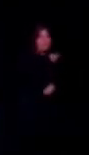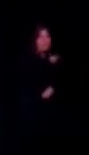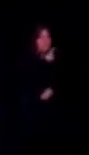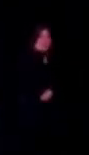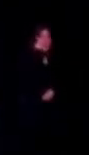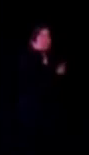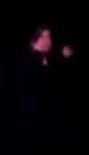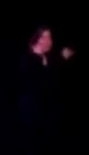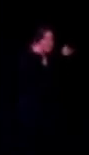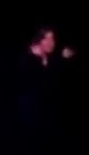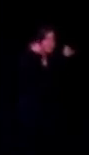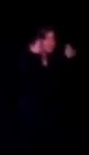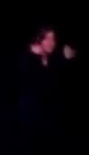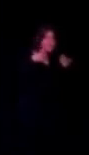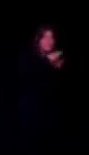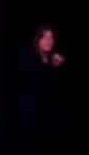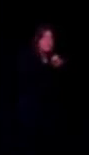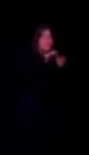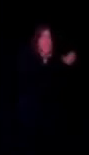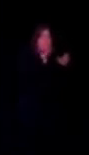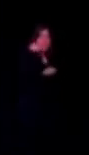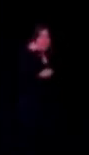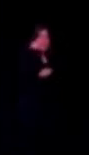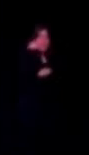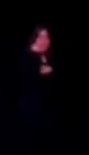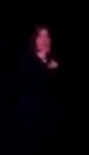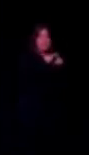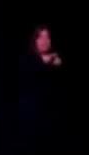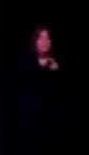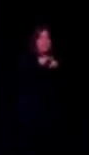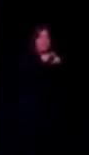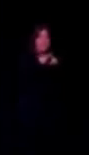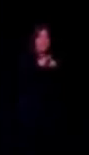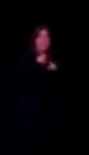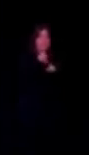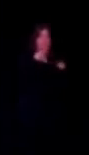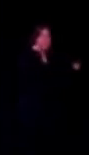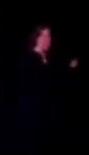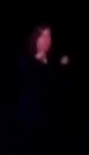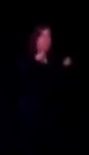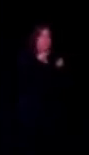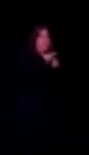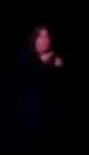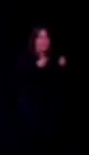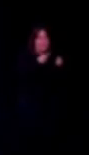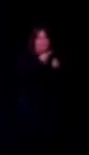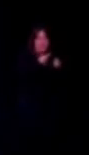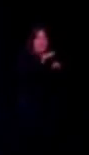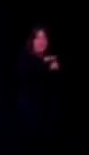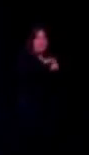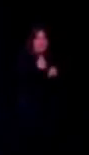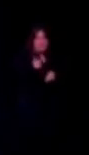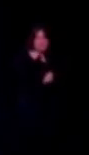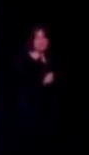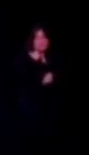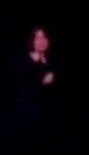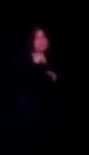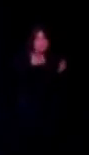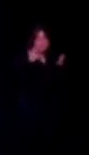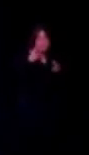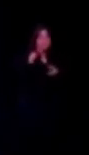hay una transmisión de poder del docente hacia el alumno para que pueda generar mayores posibilidades, pues es ahí lo que pongo batas blancas.